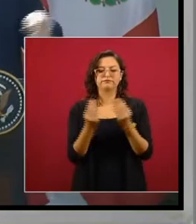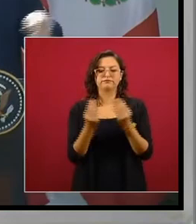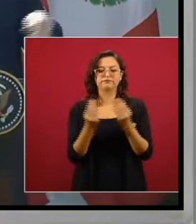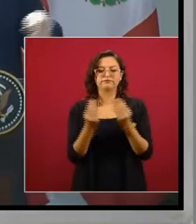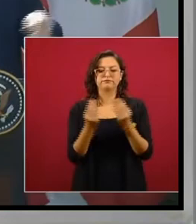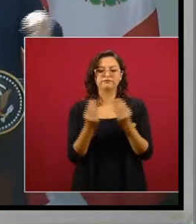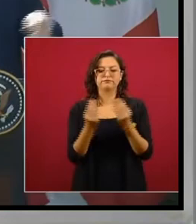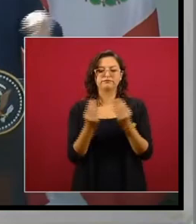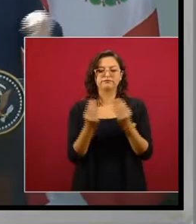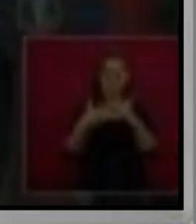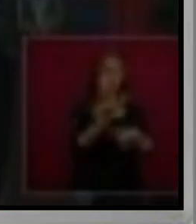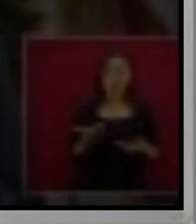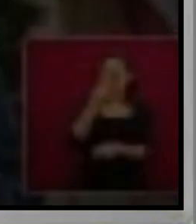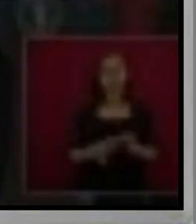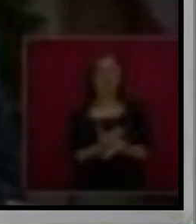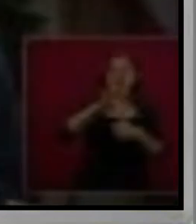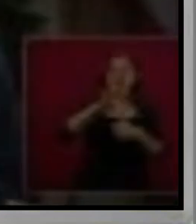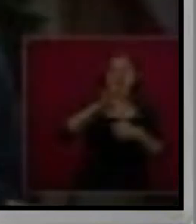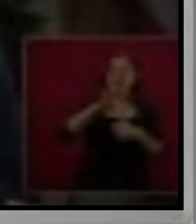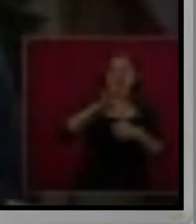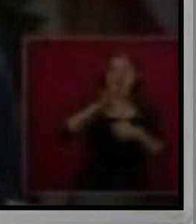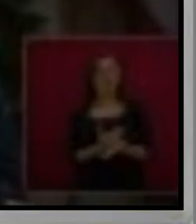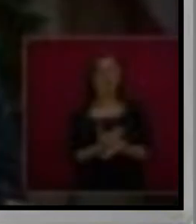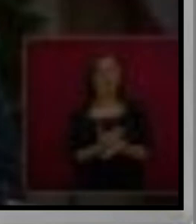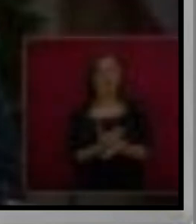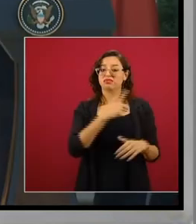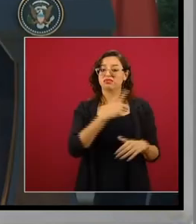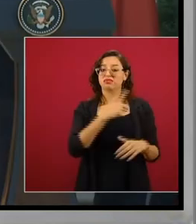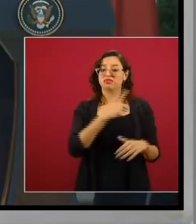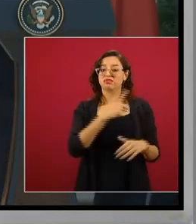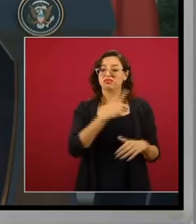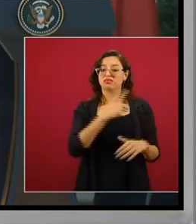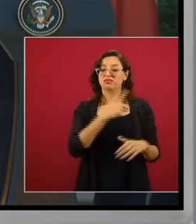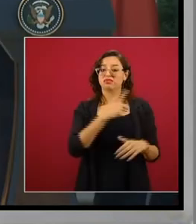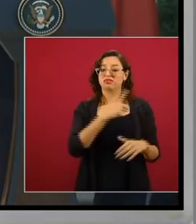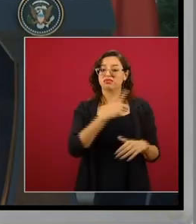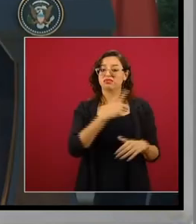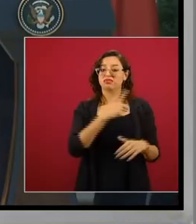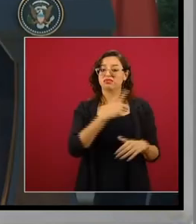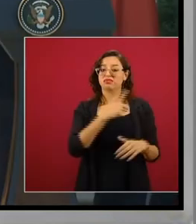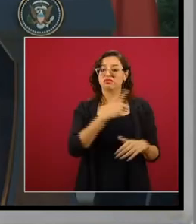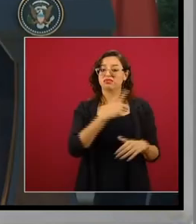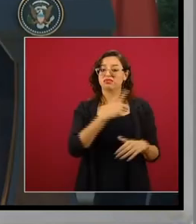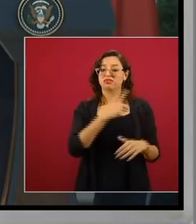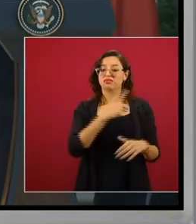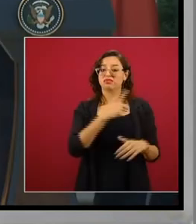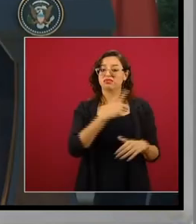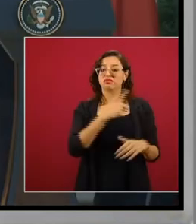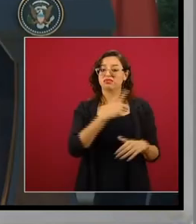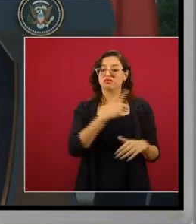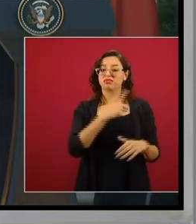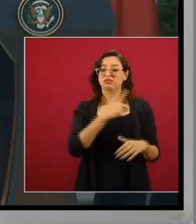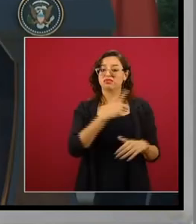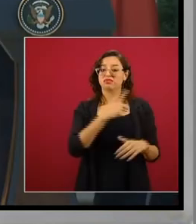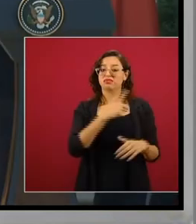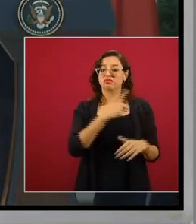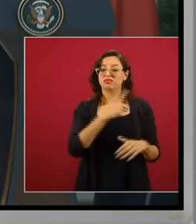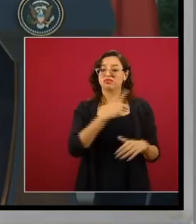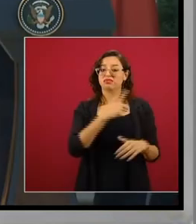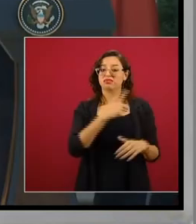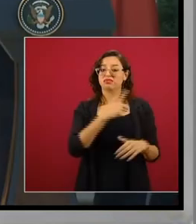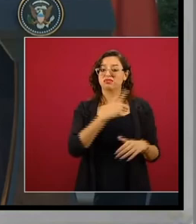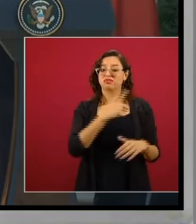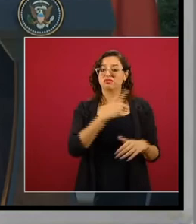inclusive con ese porcentaje de impuesto, a levantar al Estado peruano, ¿no? Donde